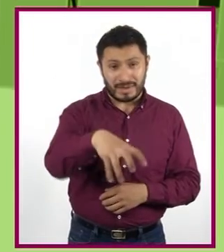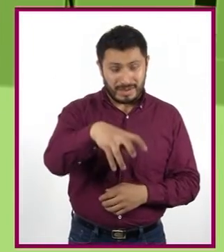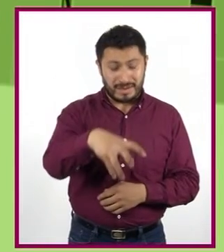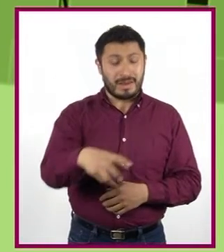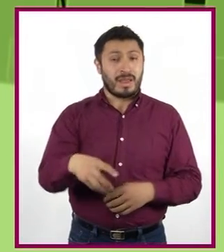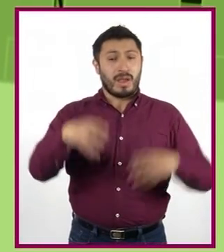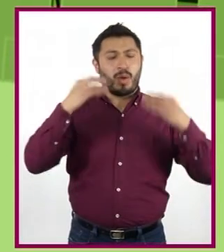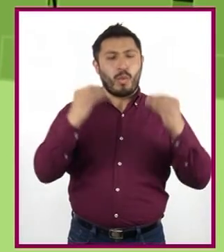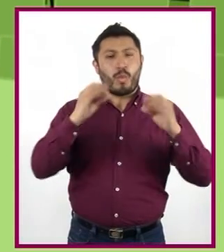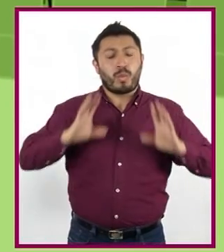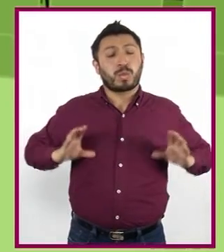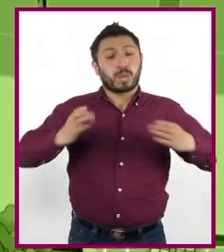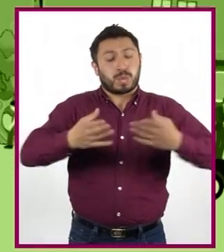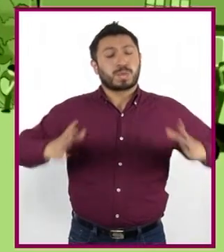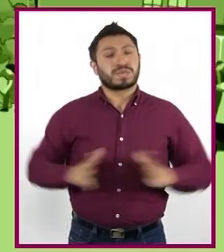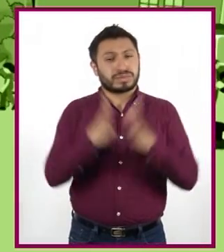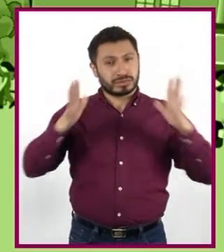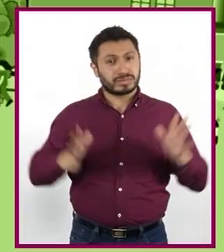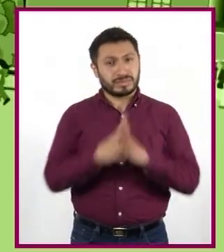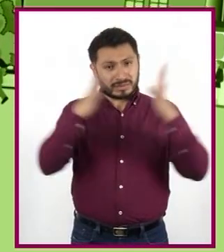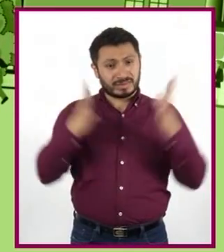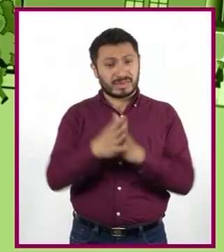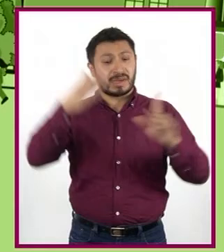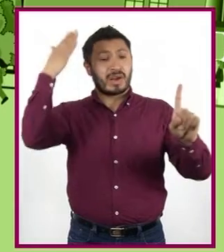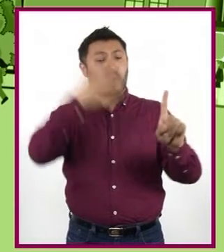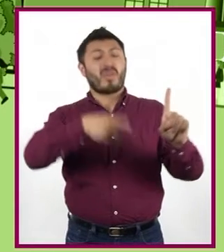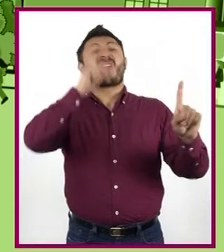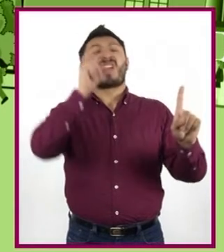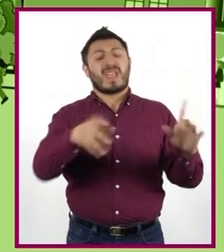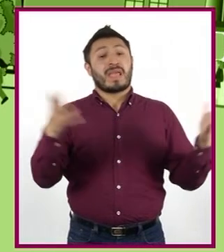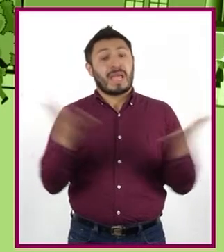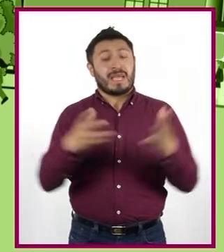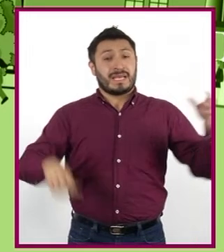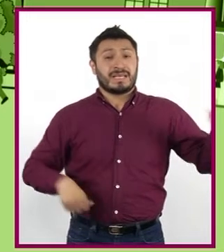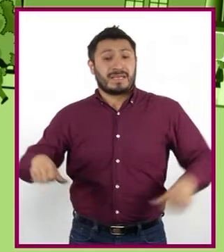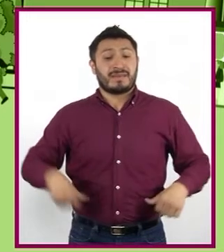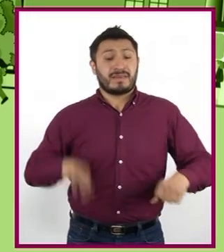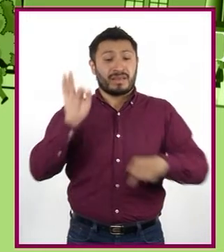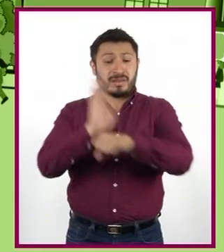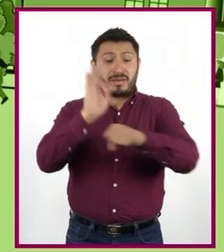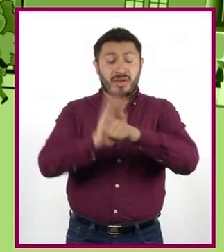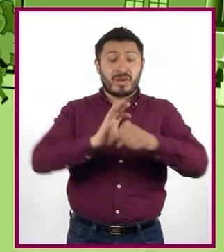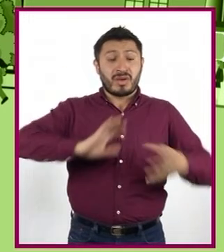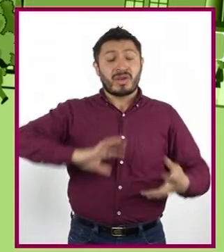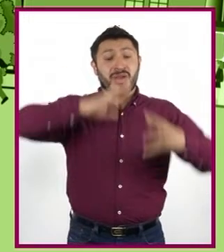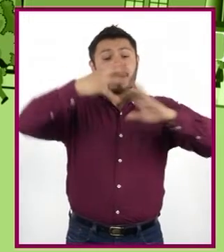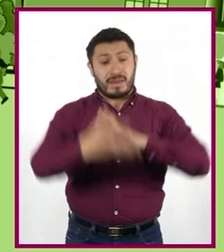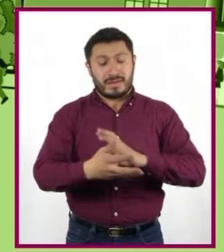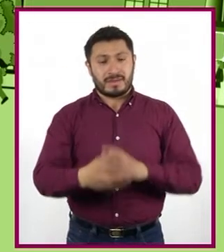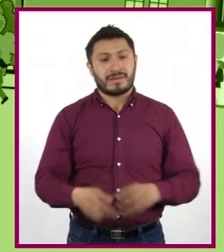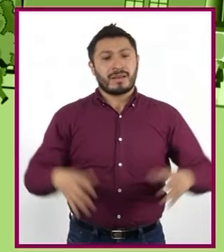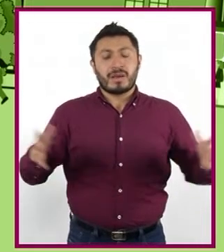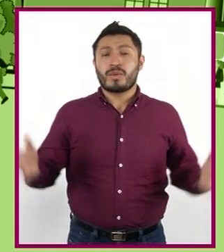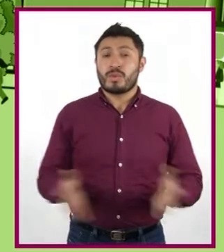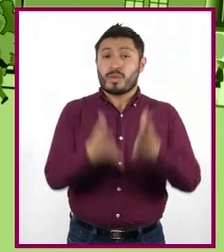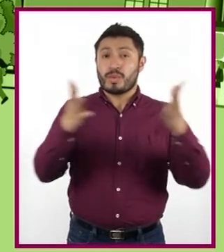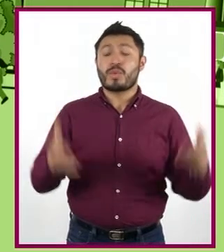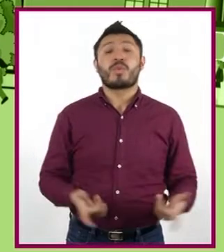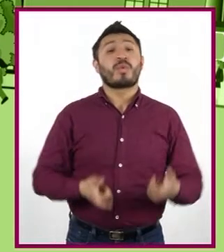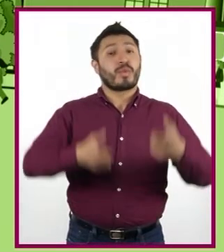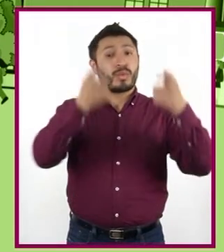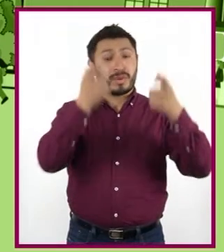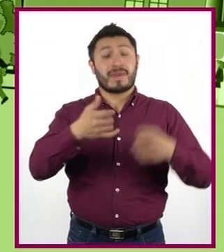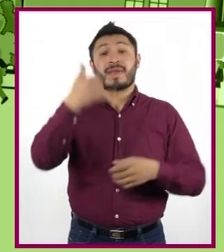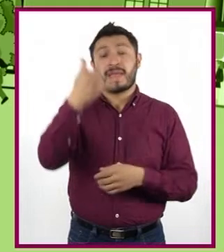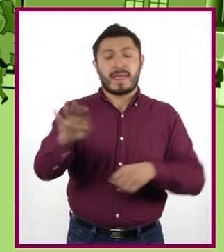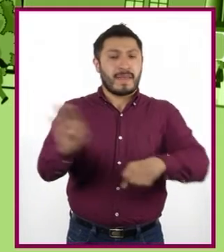ampliamente comunitaria y participativa, con el objetivo de implementar acciones para proteger al medio ambiente, la prosperidad económica